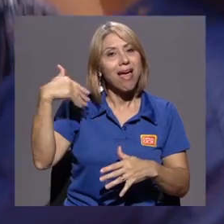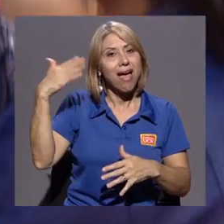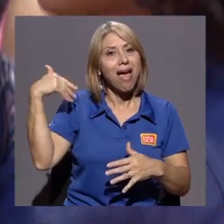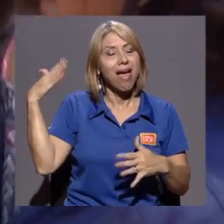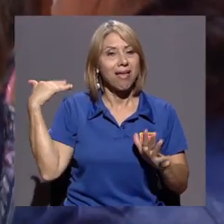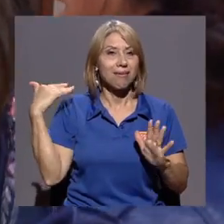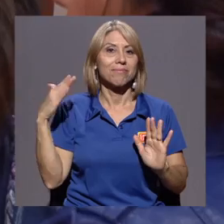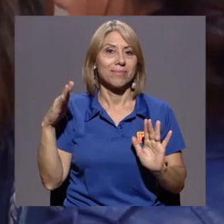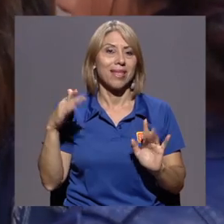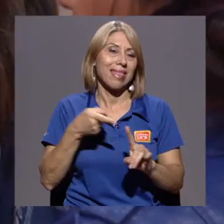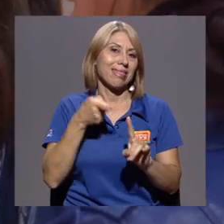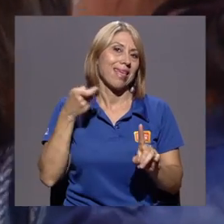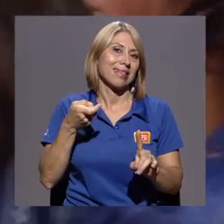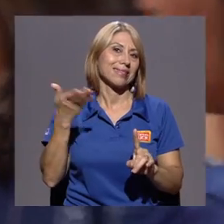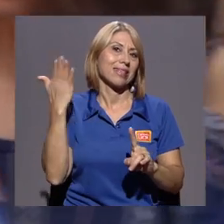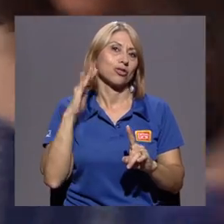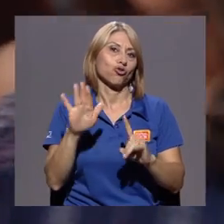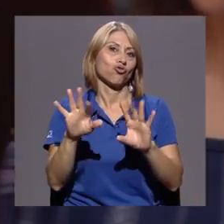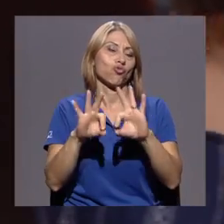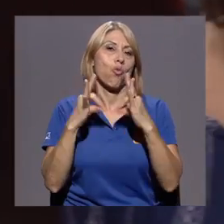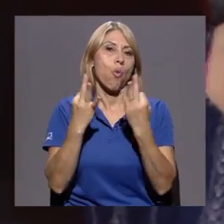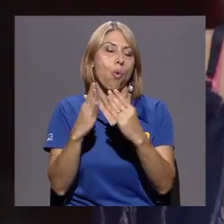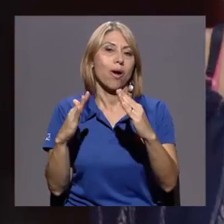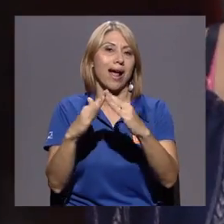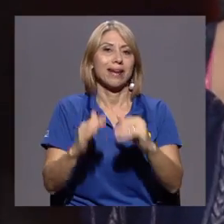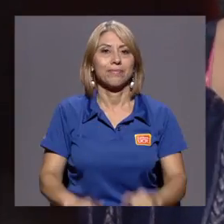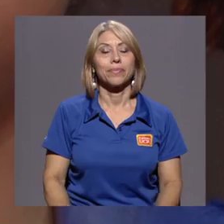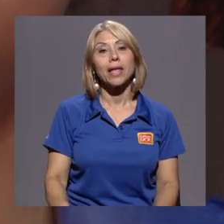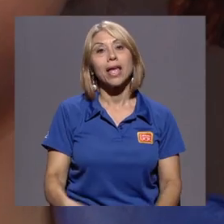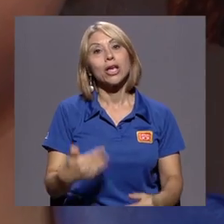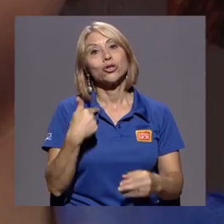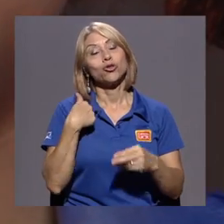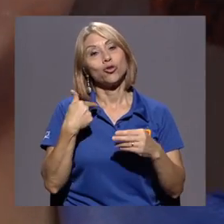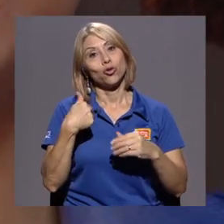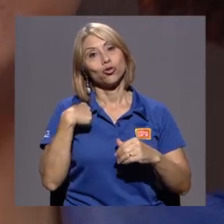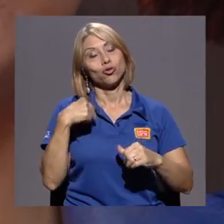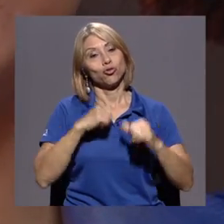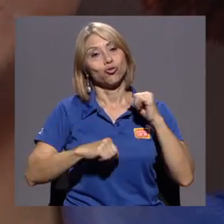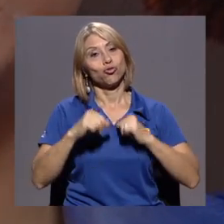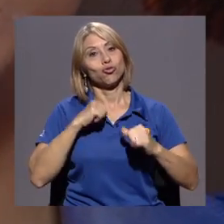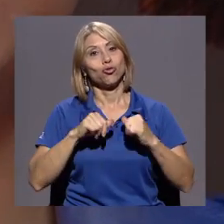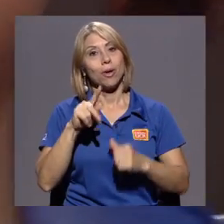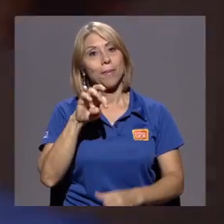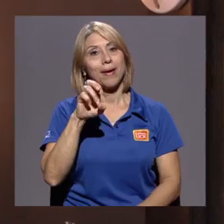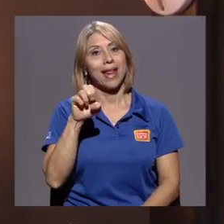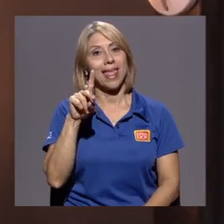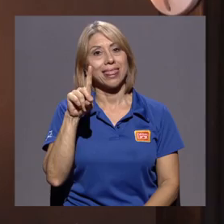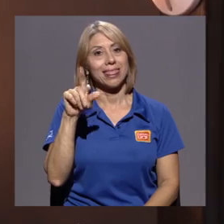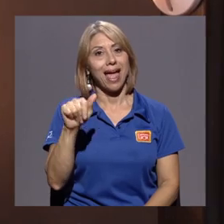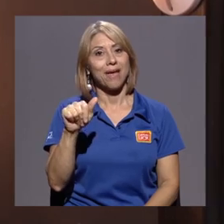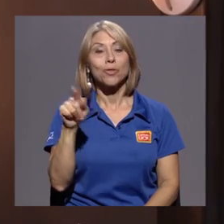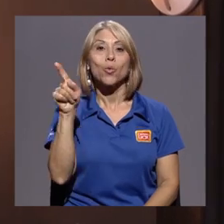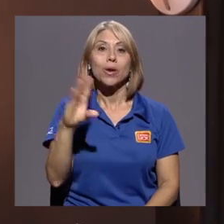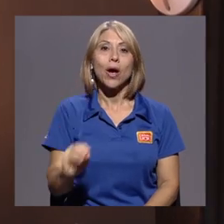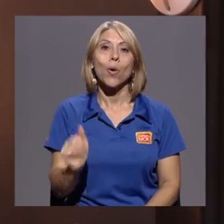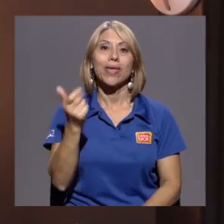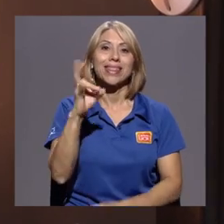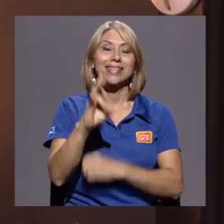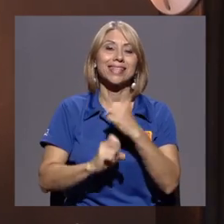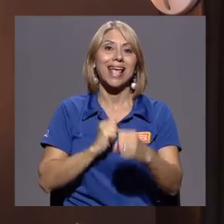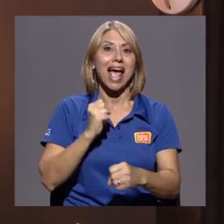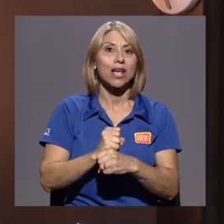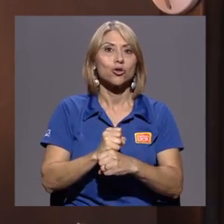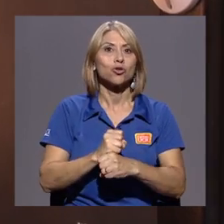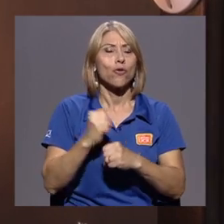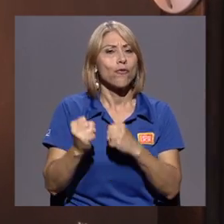¿verdad? Como te digo, desde el hogar. Yo soy Brenda, interpreto a una joven de 17 años, fuerte, luchadora, que se entera de